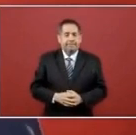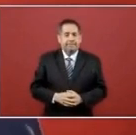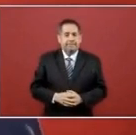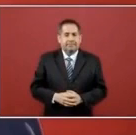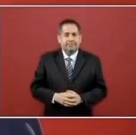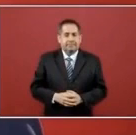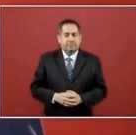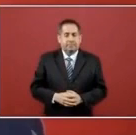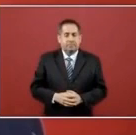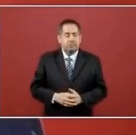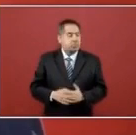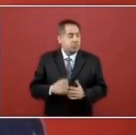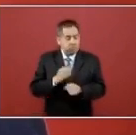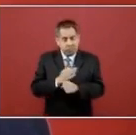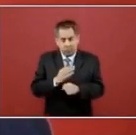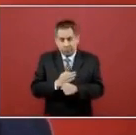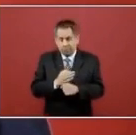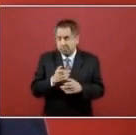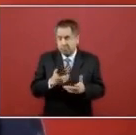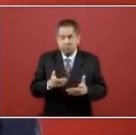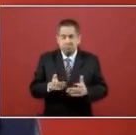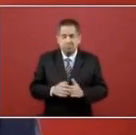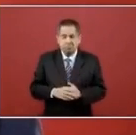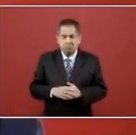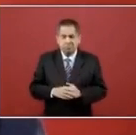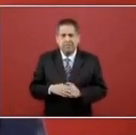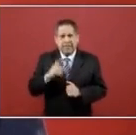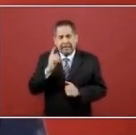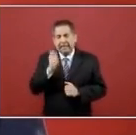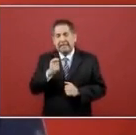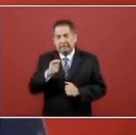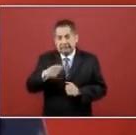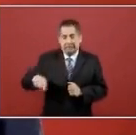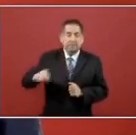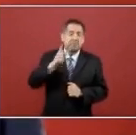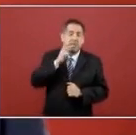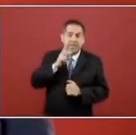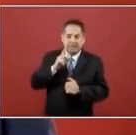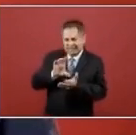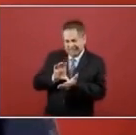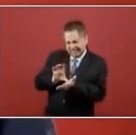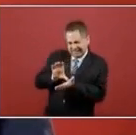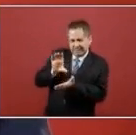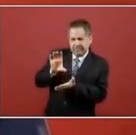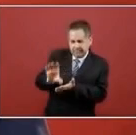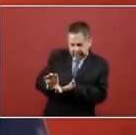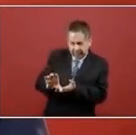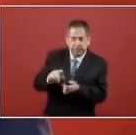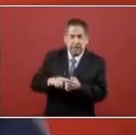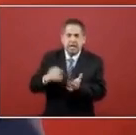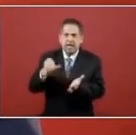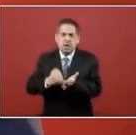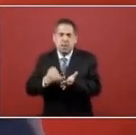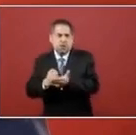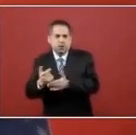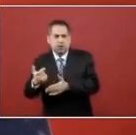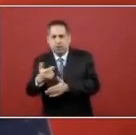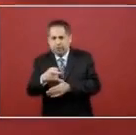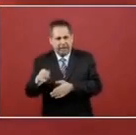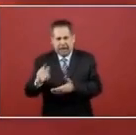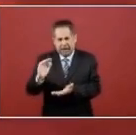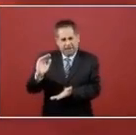En este caso es inyectar recursos, quitarle carga fiscal, pero sobre